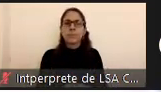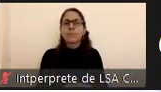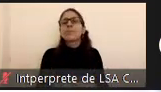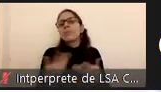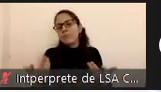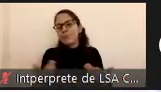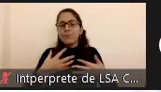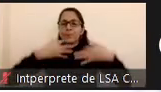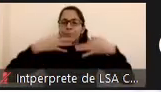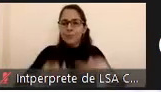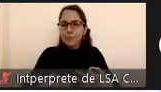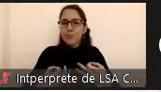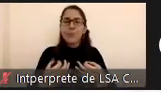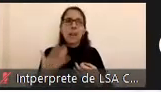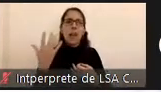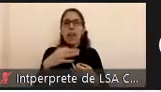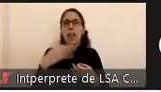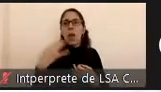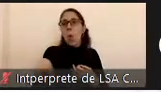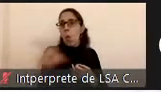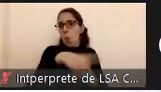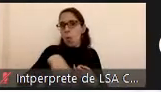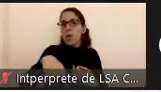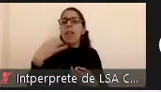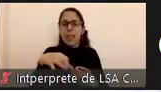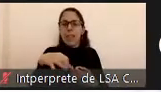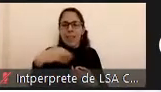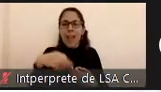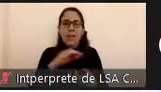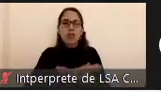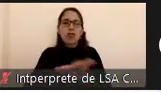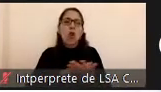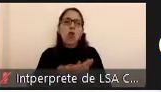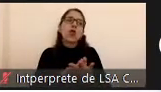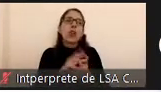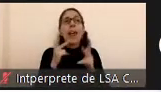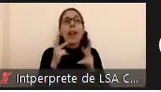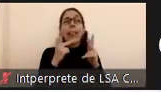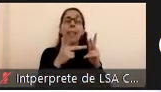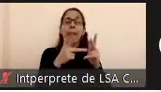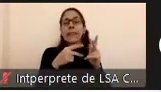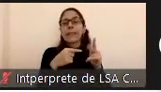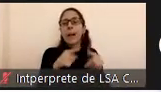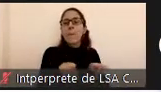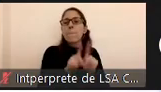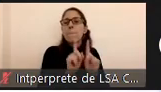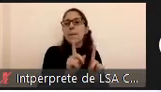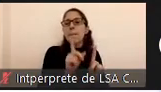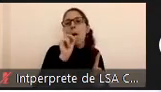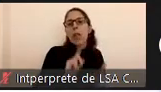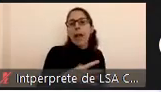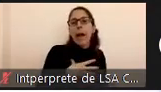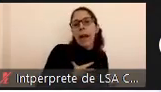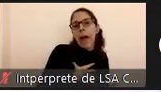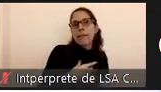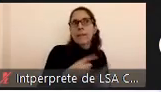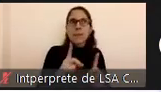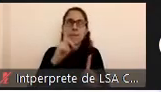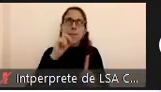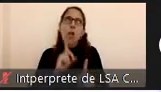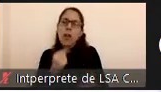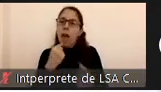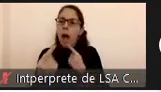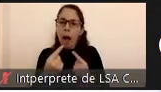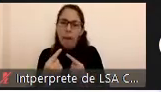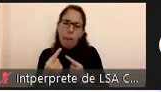reglamentariamente el cuestionario lo tienen que resolver durante el día de la clase, no es